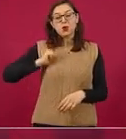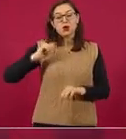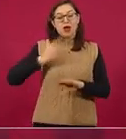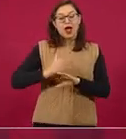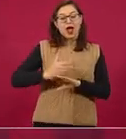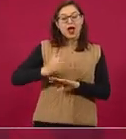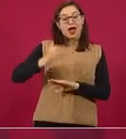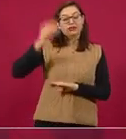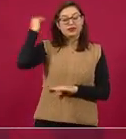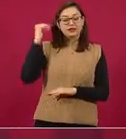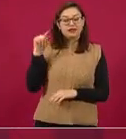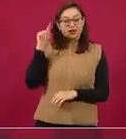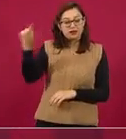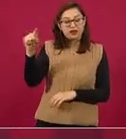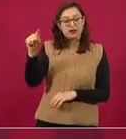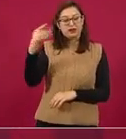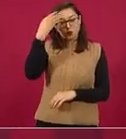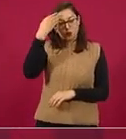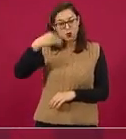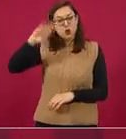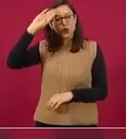comer